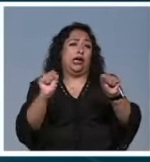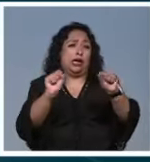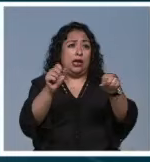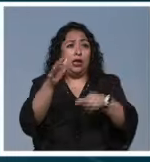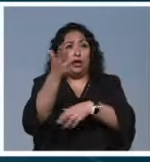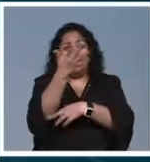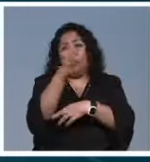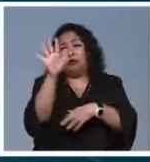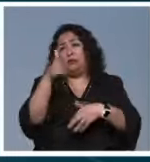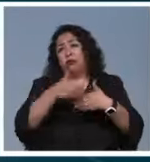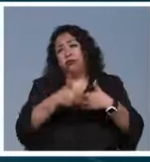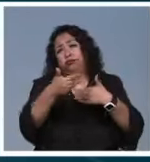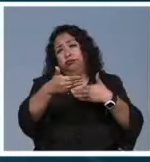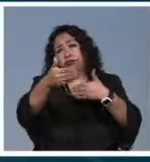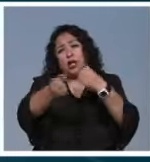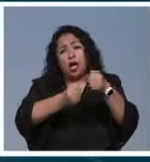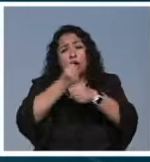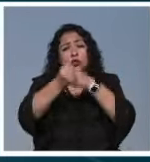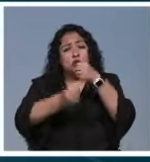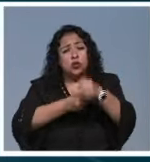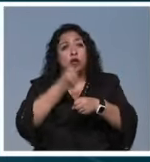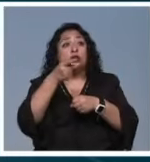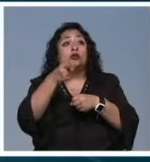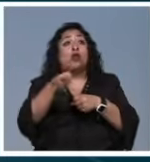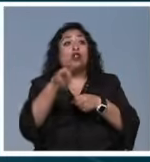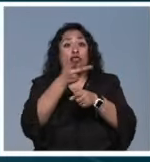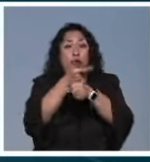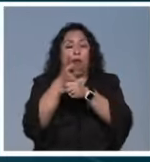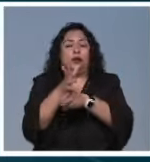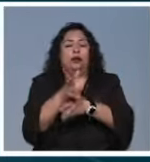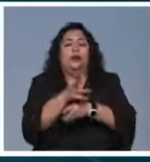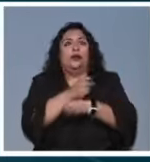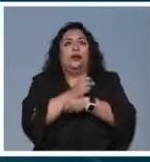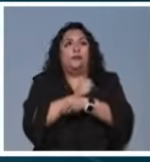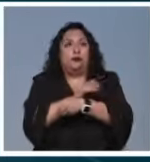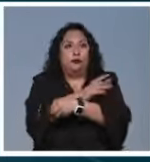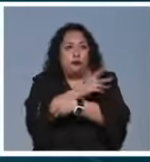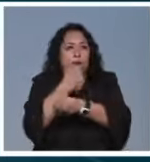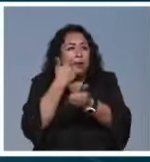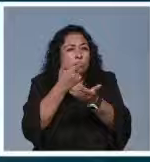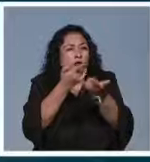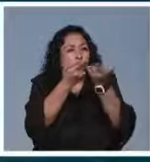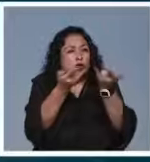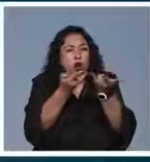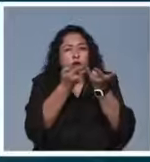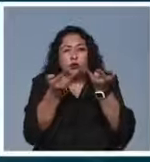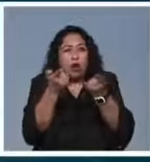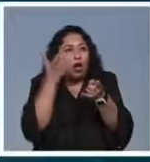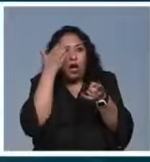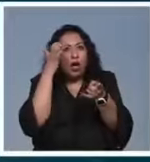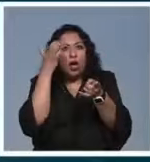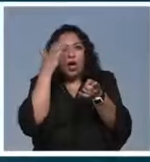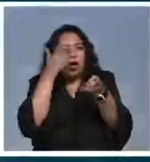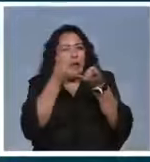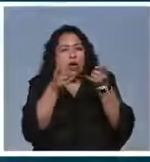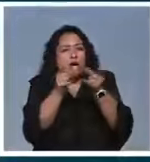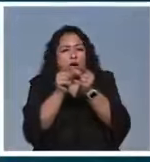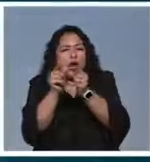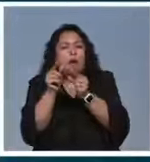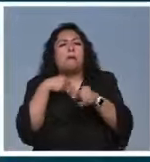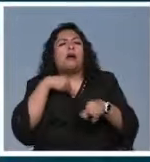bosque pues cientos de años, ¿no? Es un documental emotivo pues justamente porque nos acerca estas pequeñas historias que no conocemos, ¿no? Damos